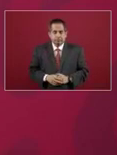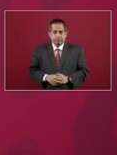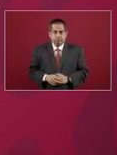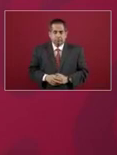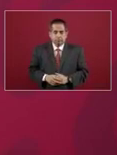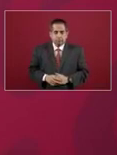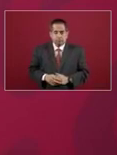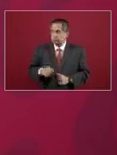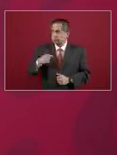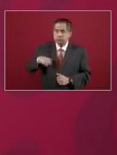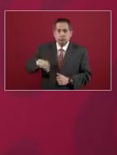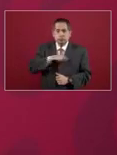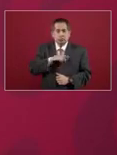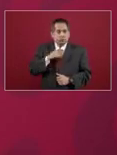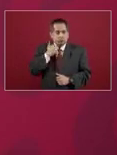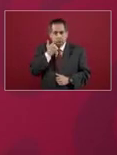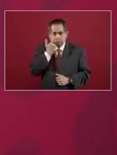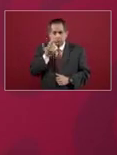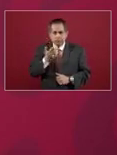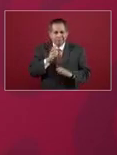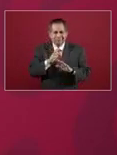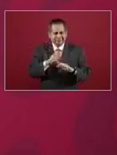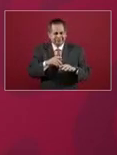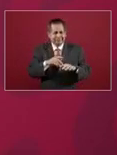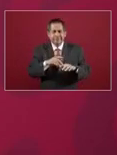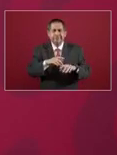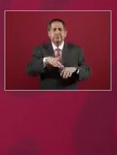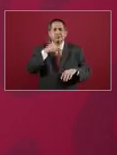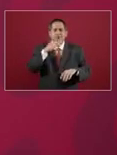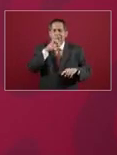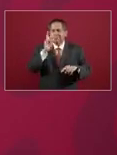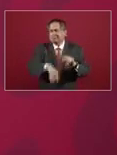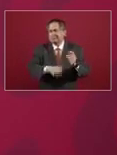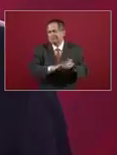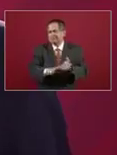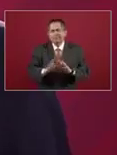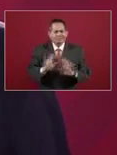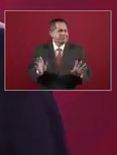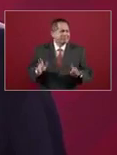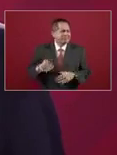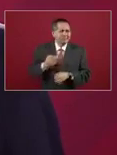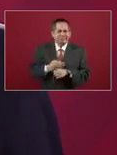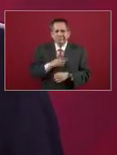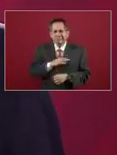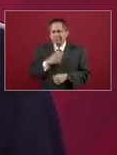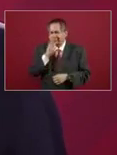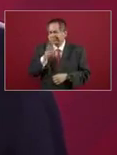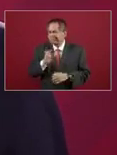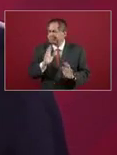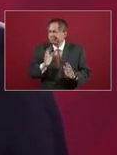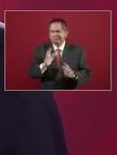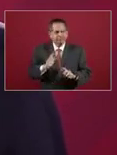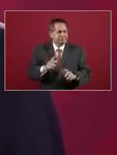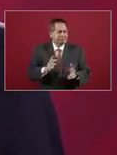Nosotros queremos desterrar la corrupción. Ya puedo decir que